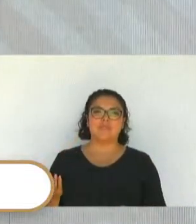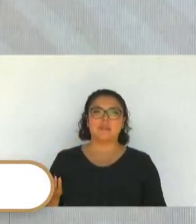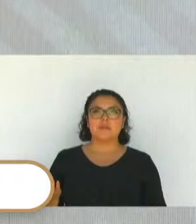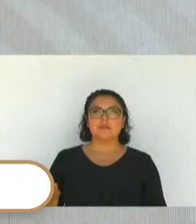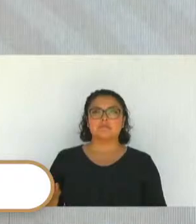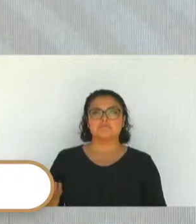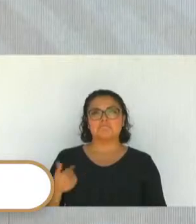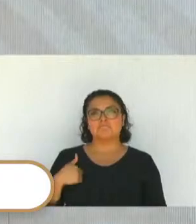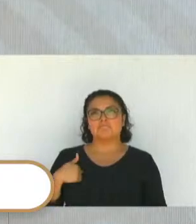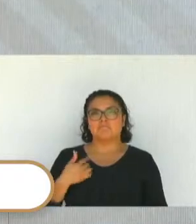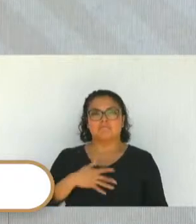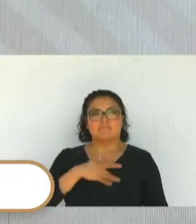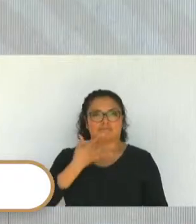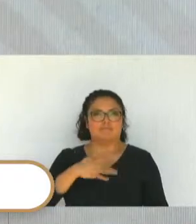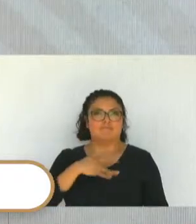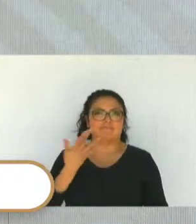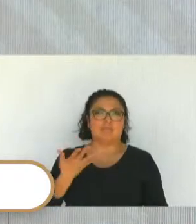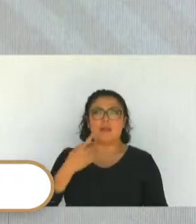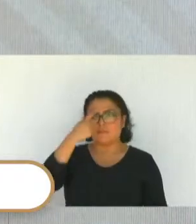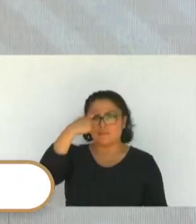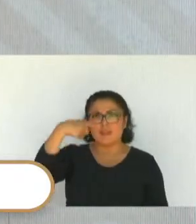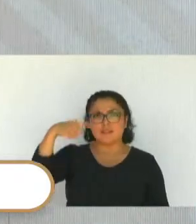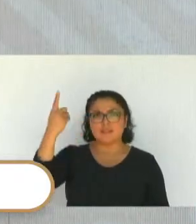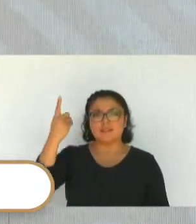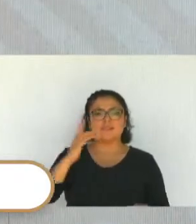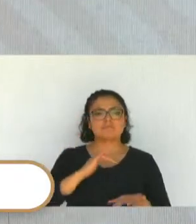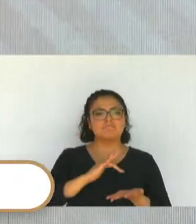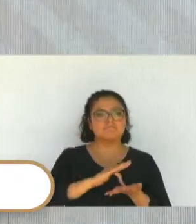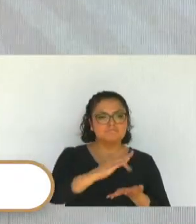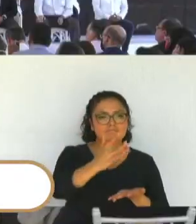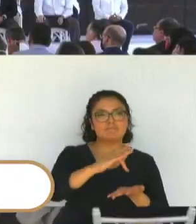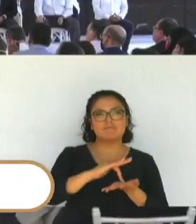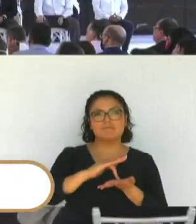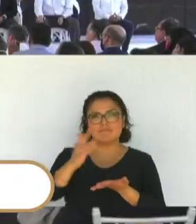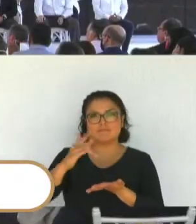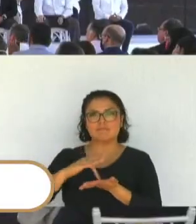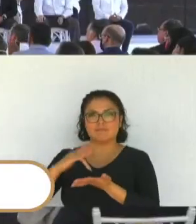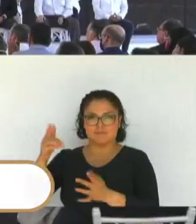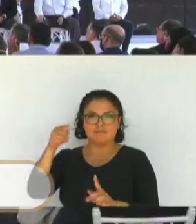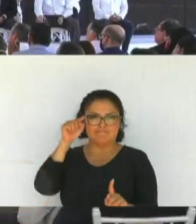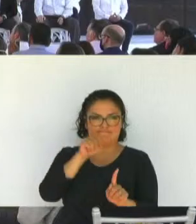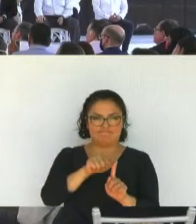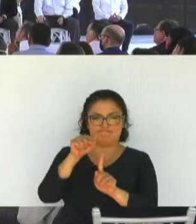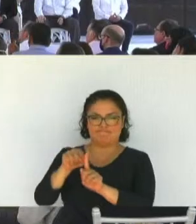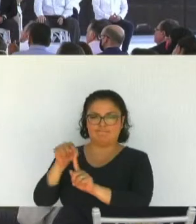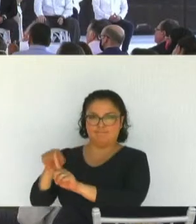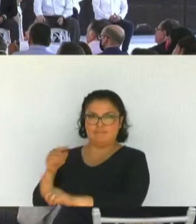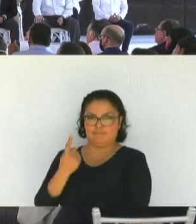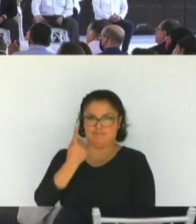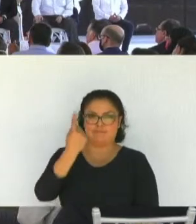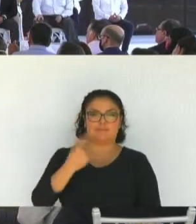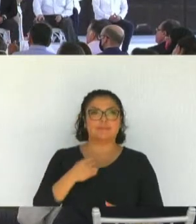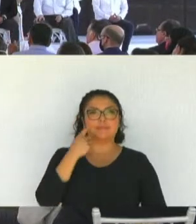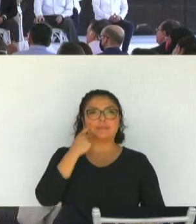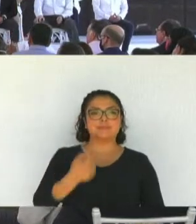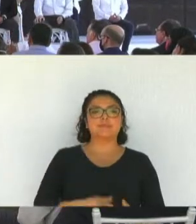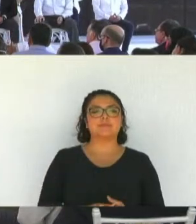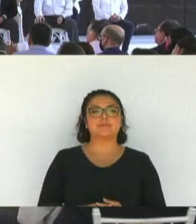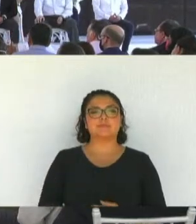yo agradecer a varias personas que fungen su calidad de